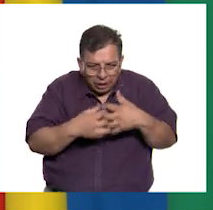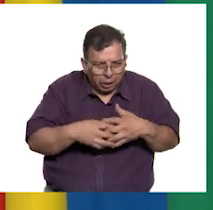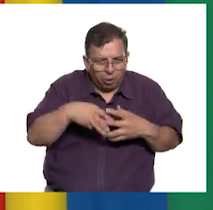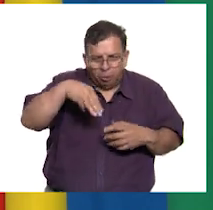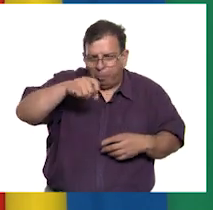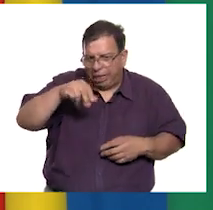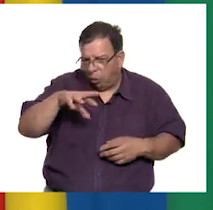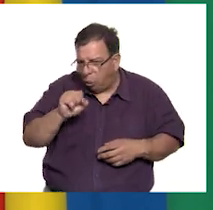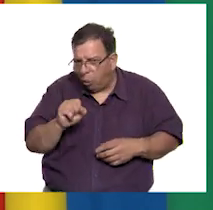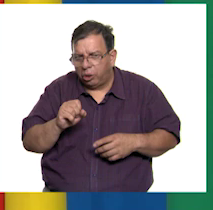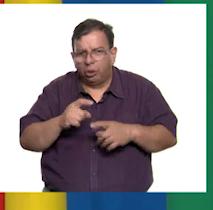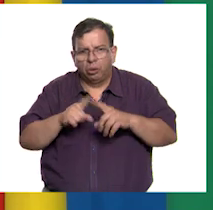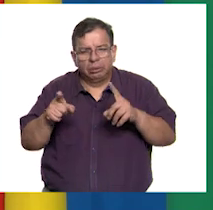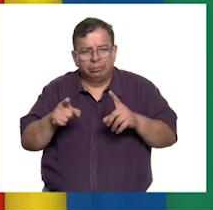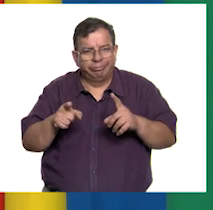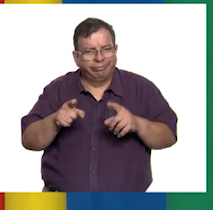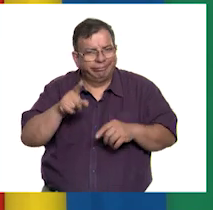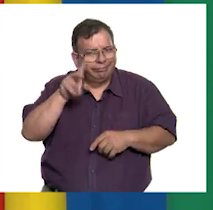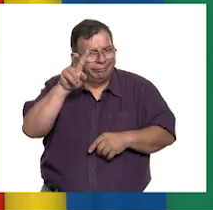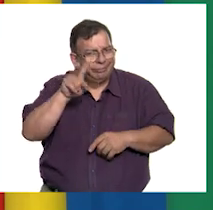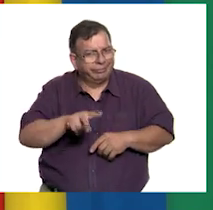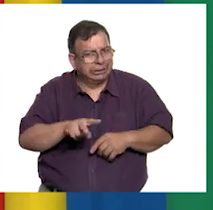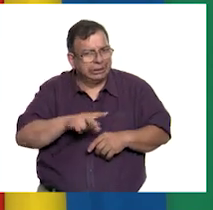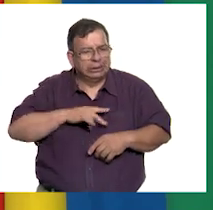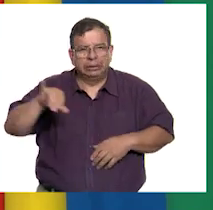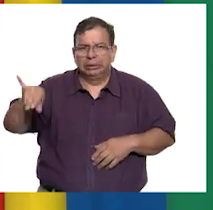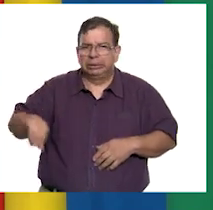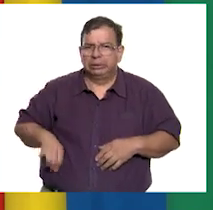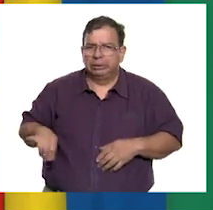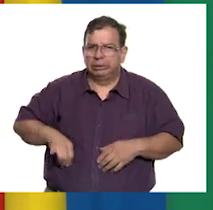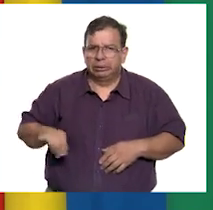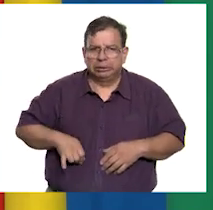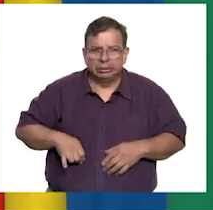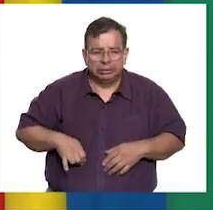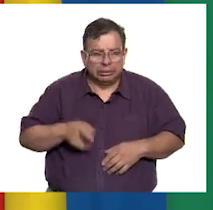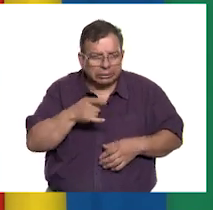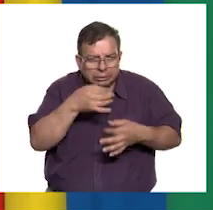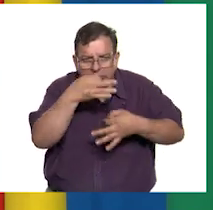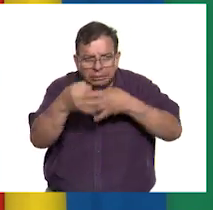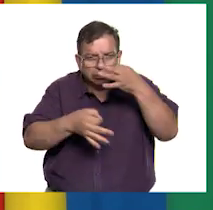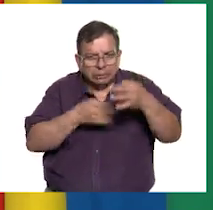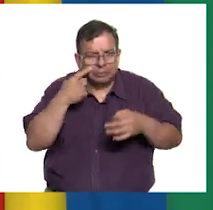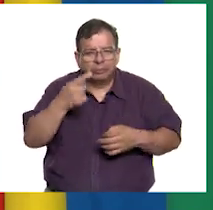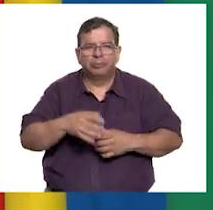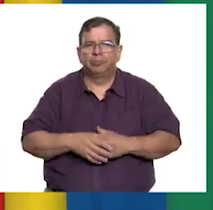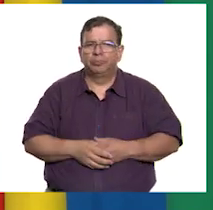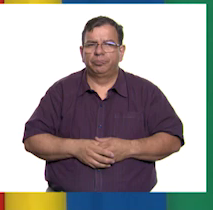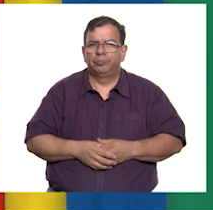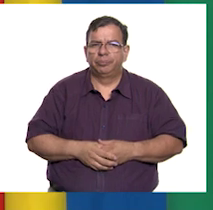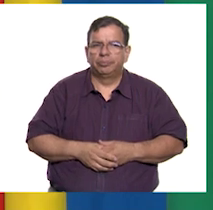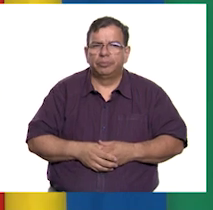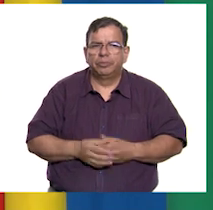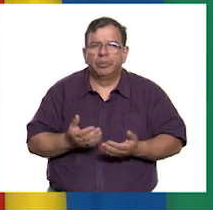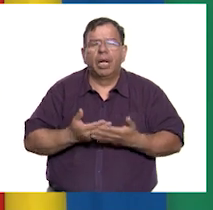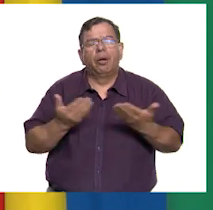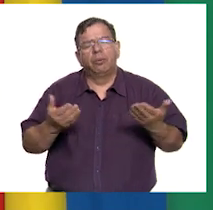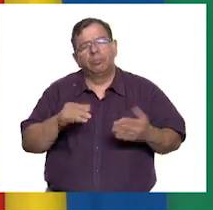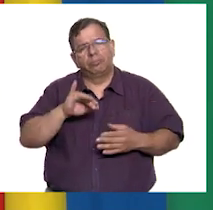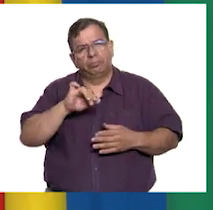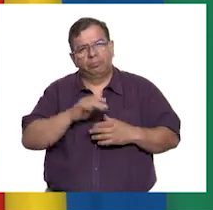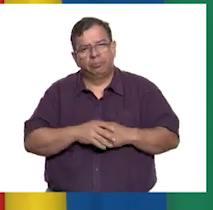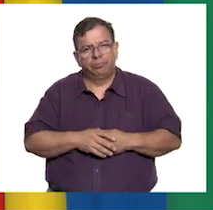otros termómetros y la verdad es que me parece interesantísimo todo este dato que hemos visto ahora. Y bueno, pues ahora